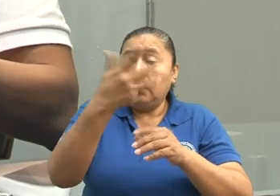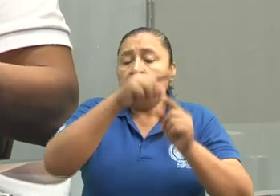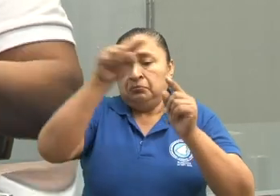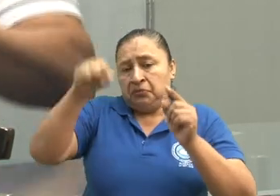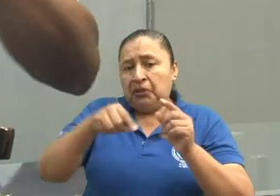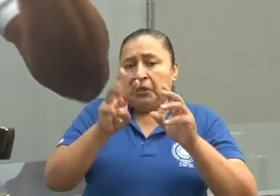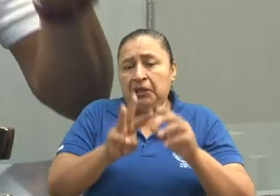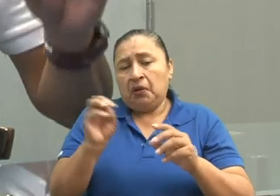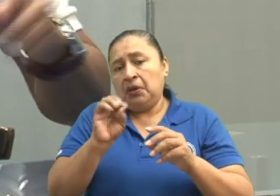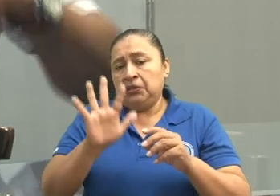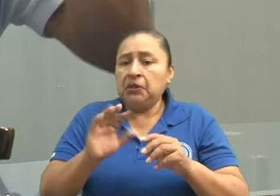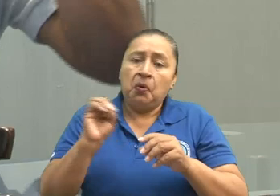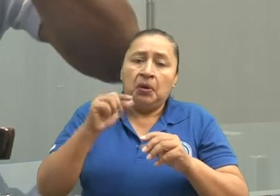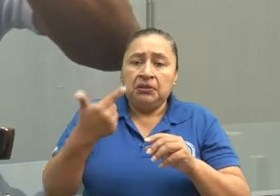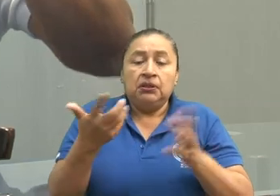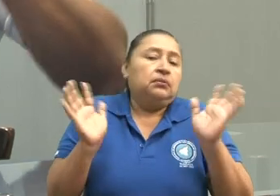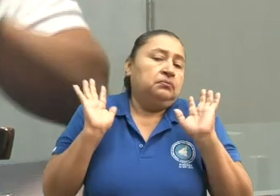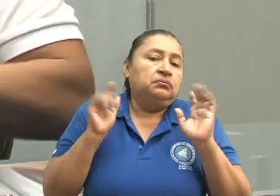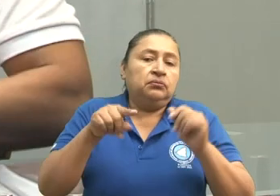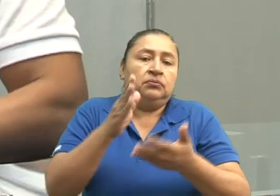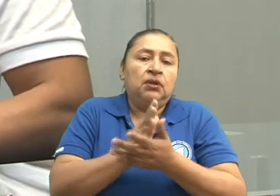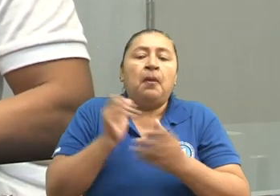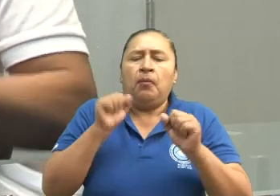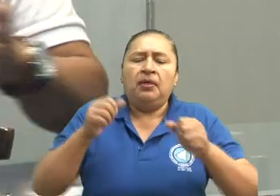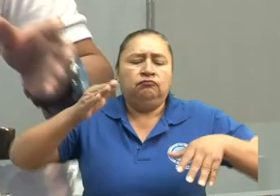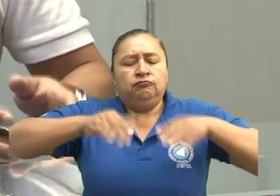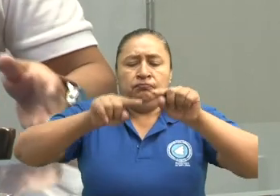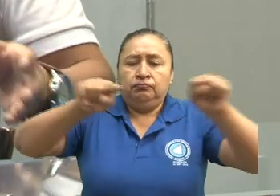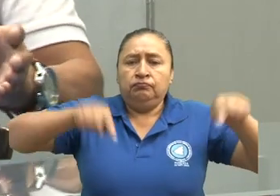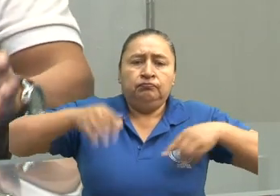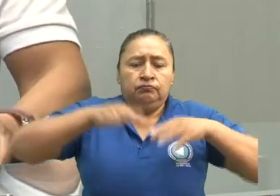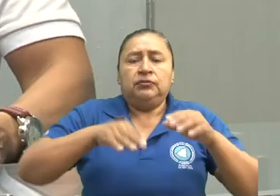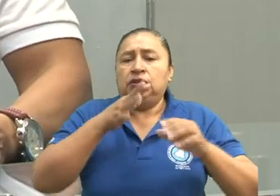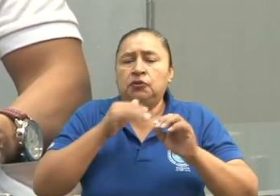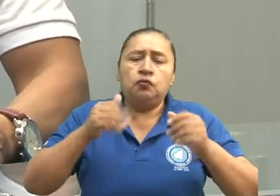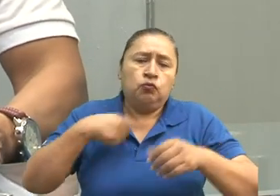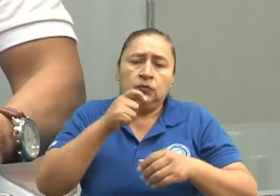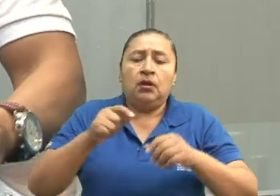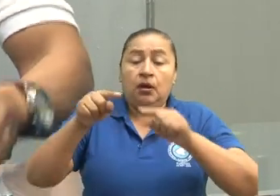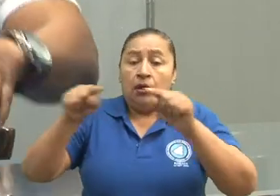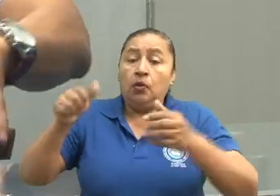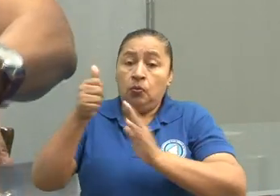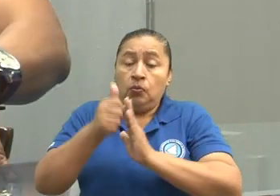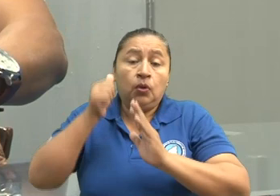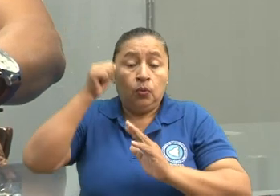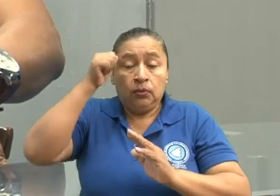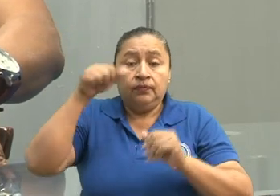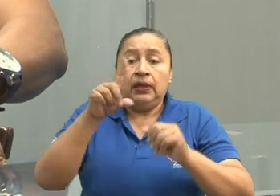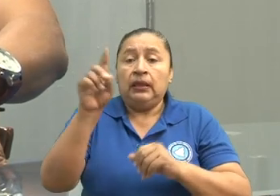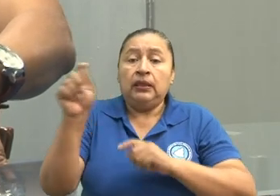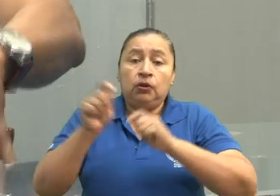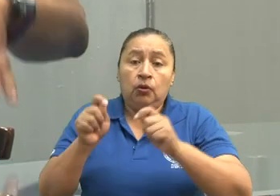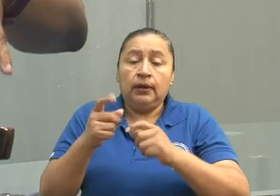las 3, a las 5 o hasta las 7. Se pueden hacer pescado en las piscinas, la piscina de niños y la de los adultos. Los precios, $10 los